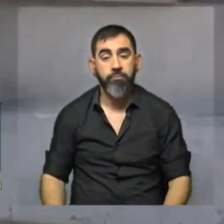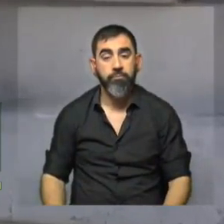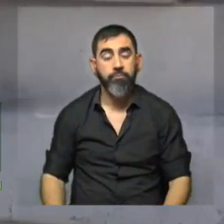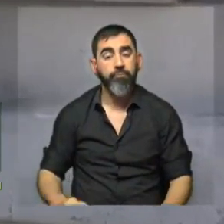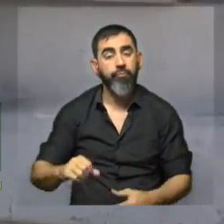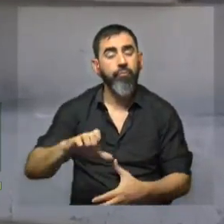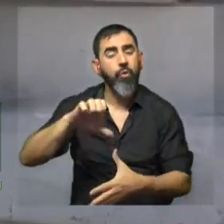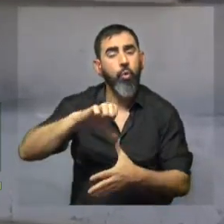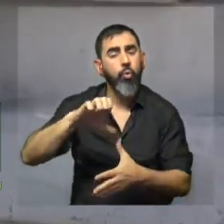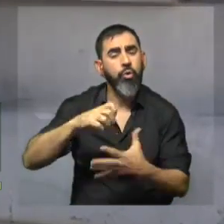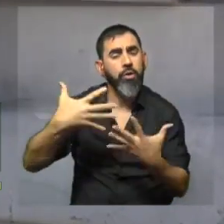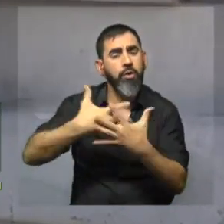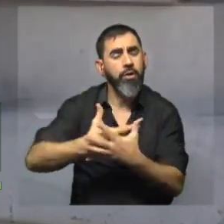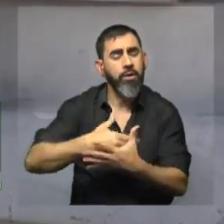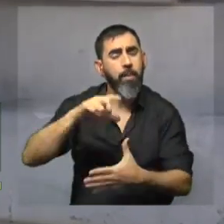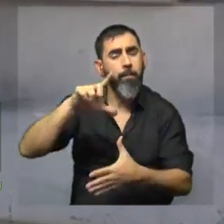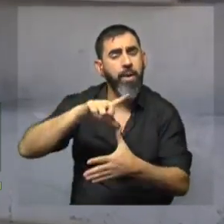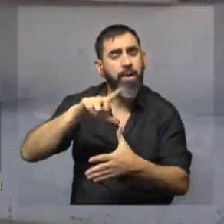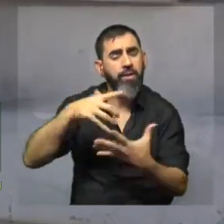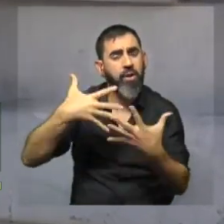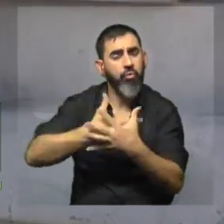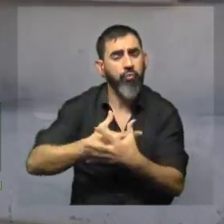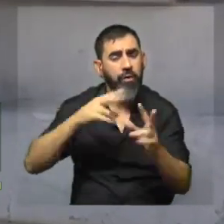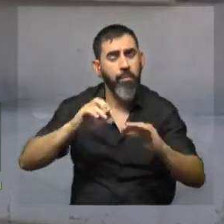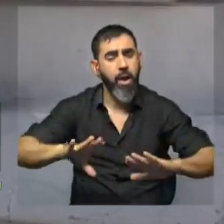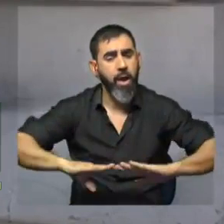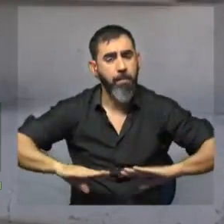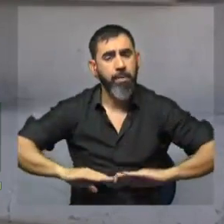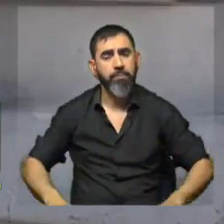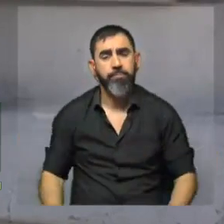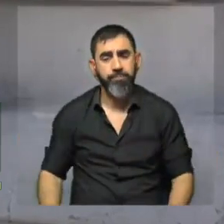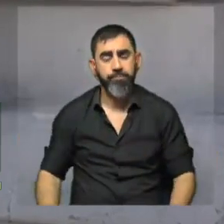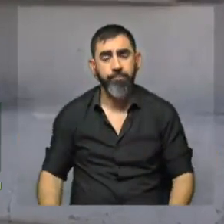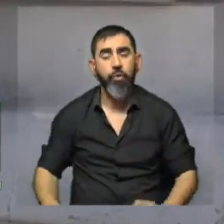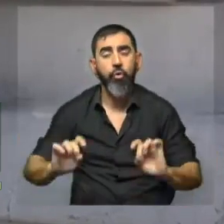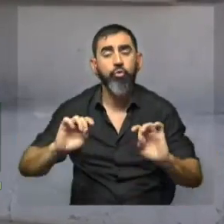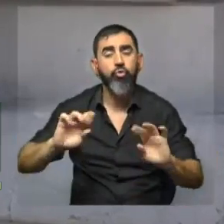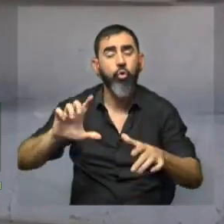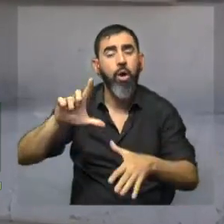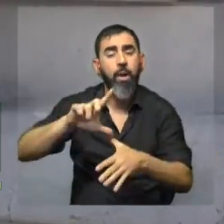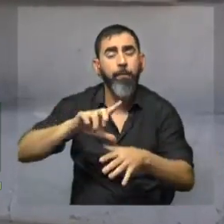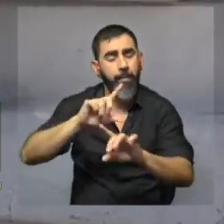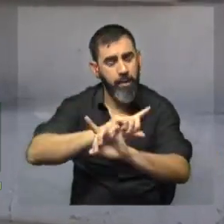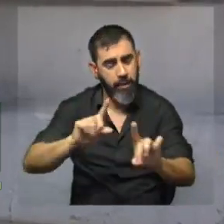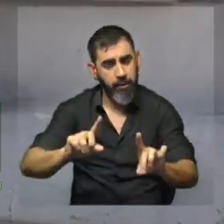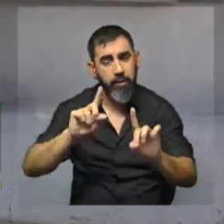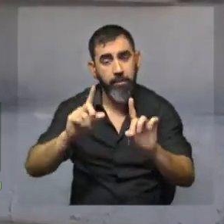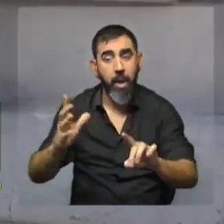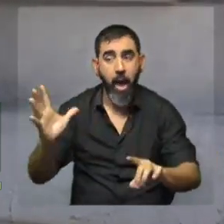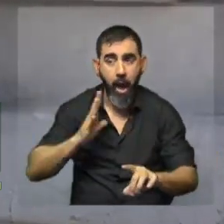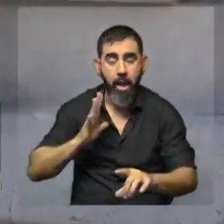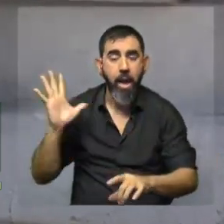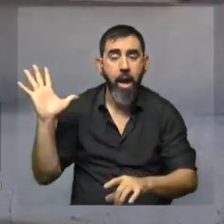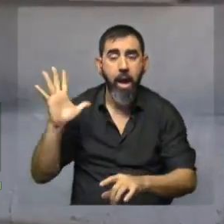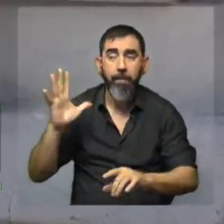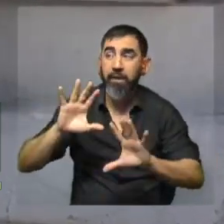por este flagelo, América Latina, en relación al hambre y la malnutrición. No solamente América Latina, estamos amenazados y se está